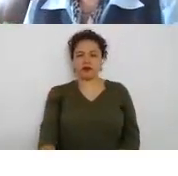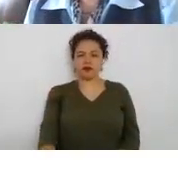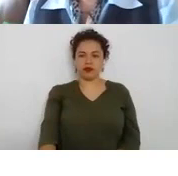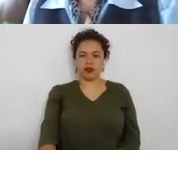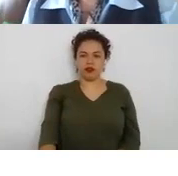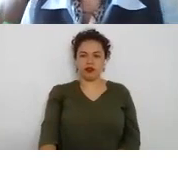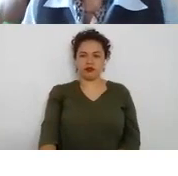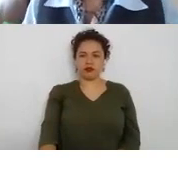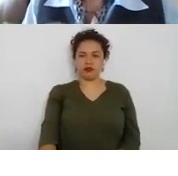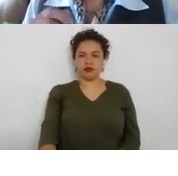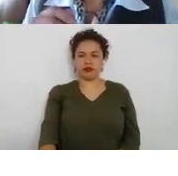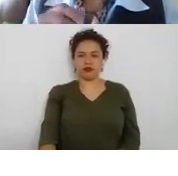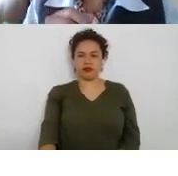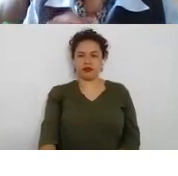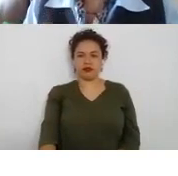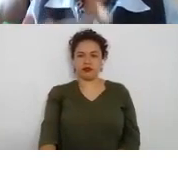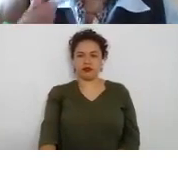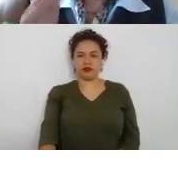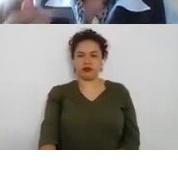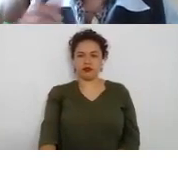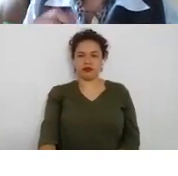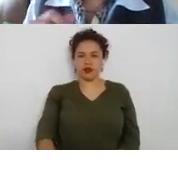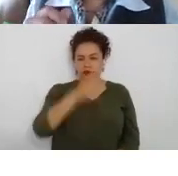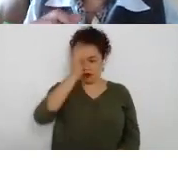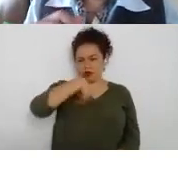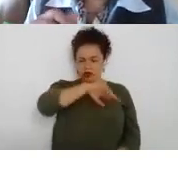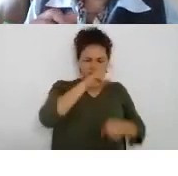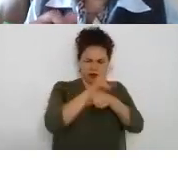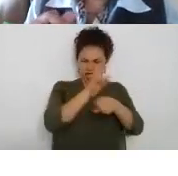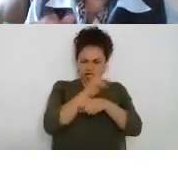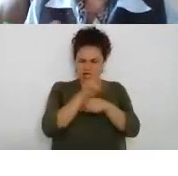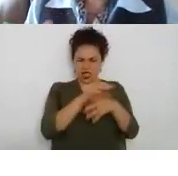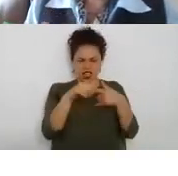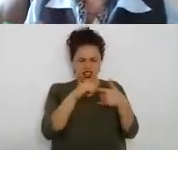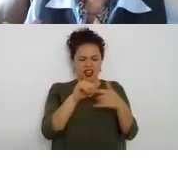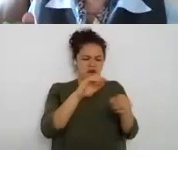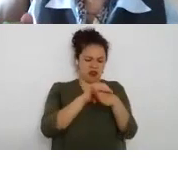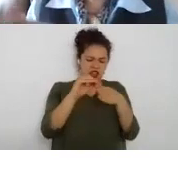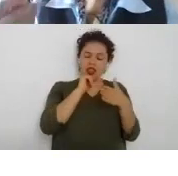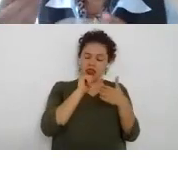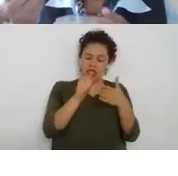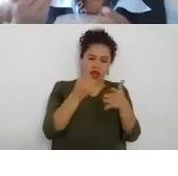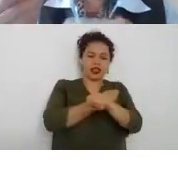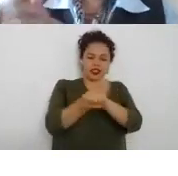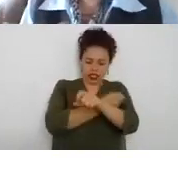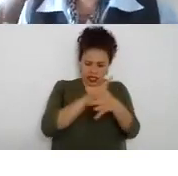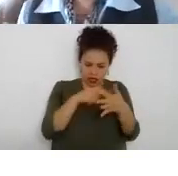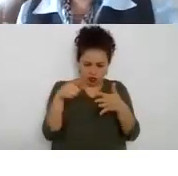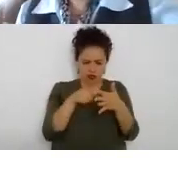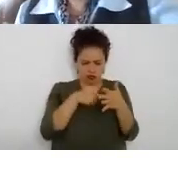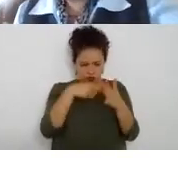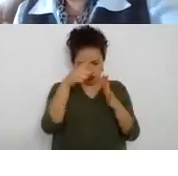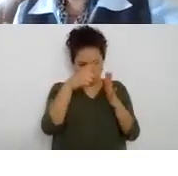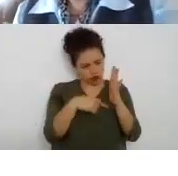Para poder estar cuidando, para poder estar monitoreando que no se pongan morados, que tengan falta de